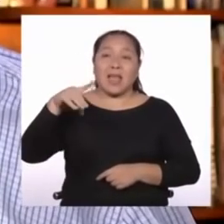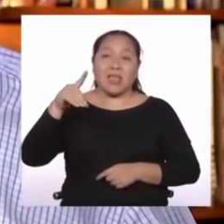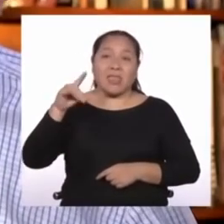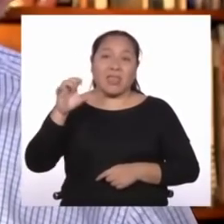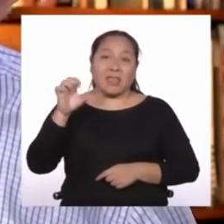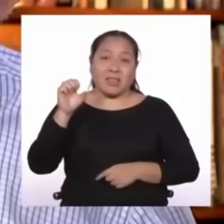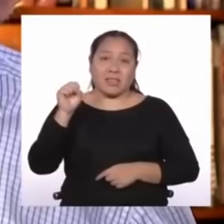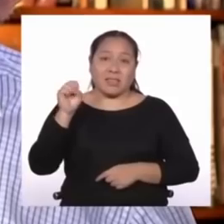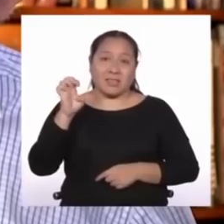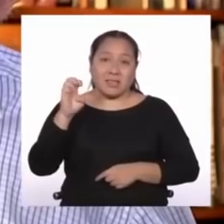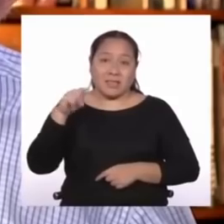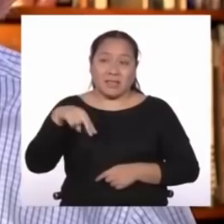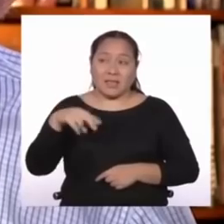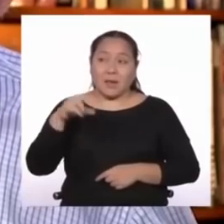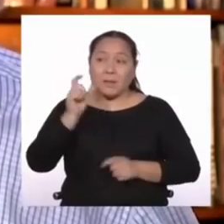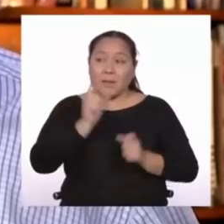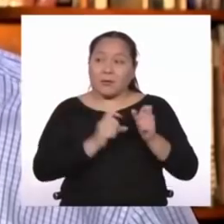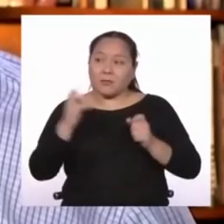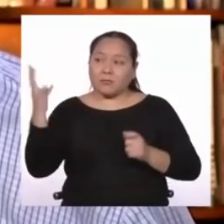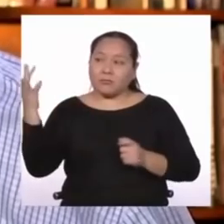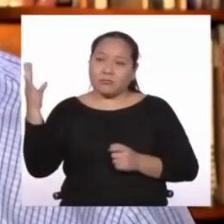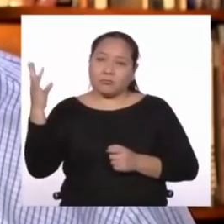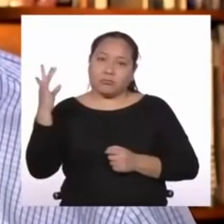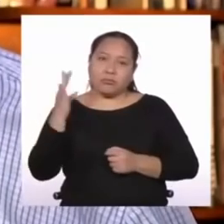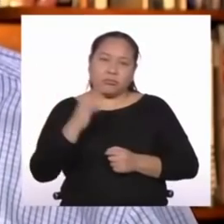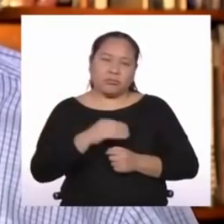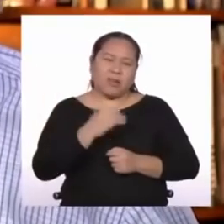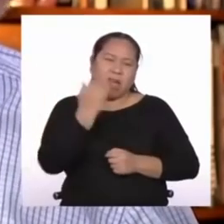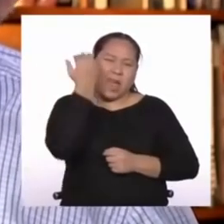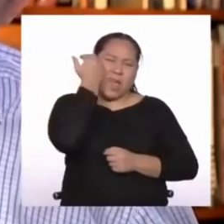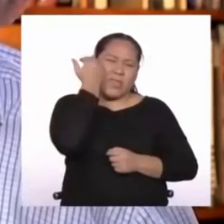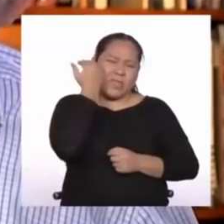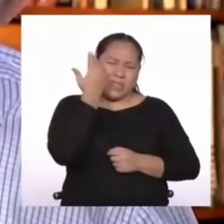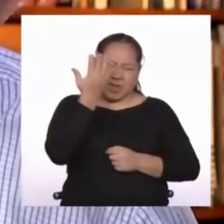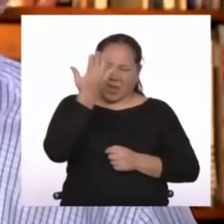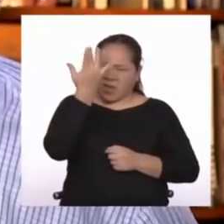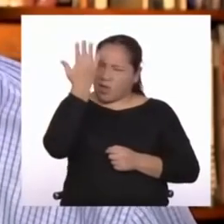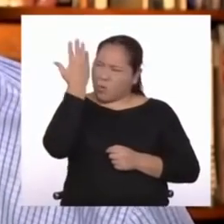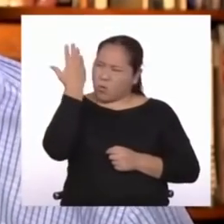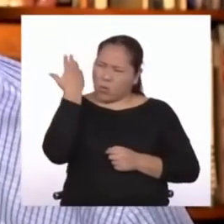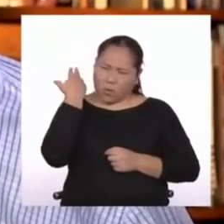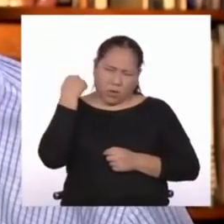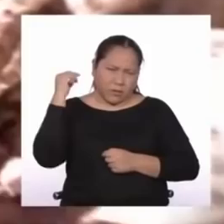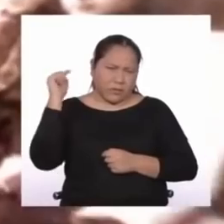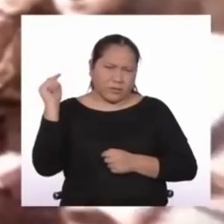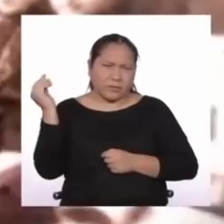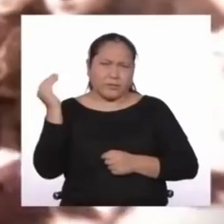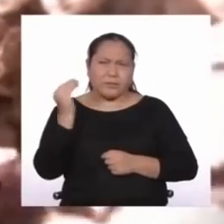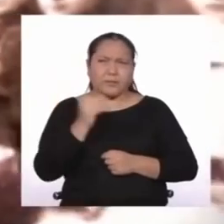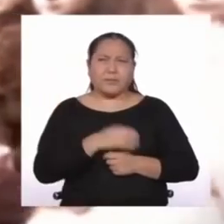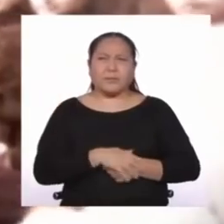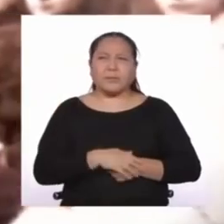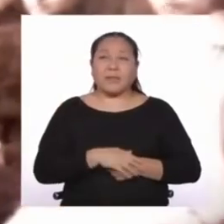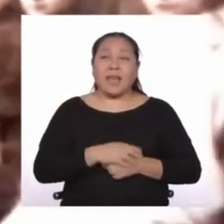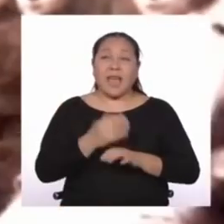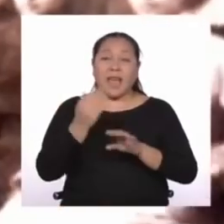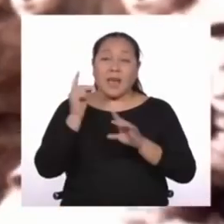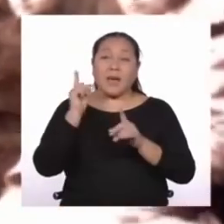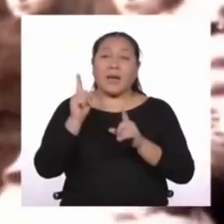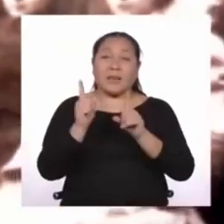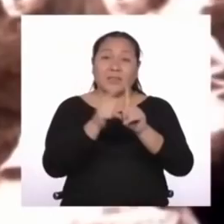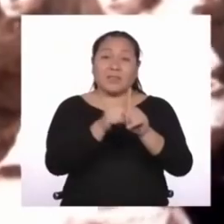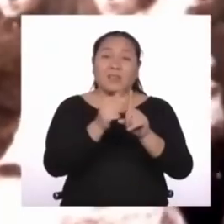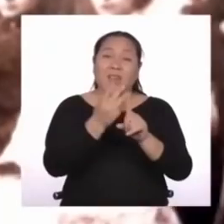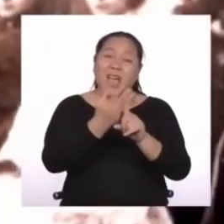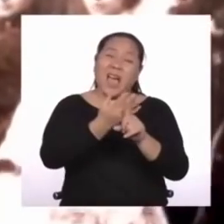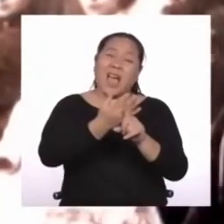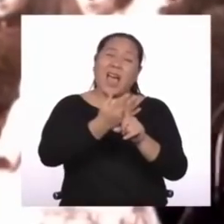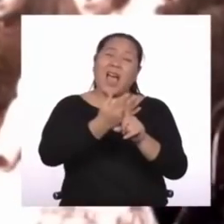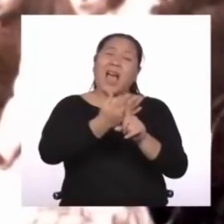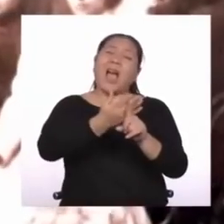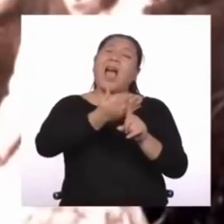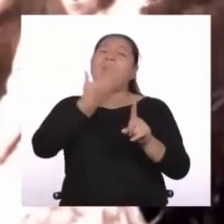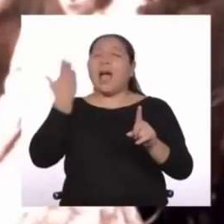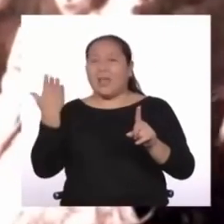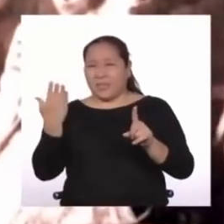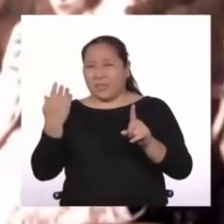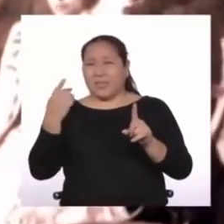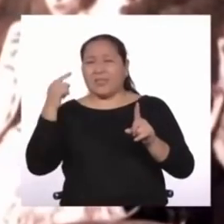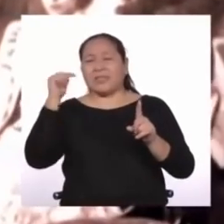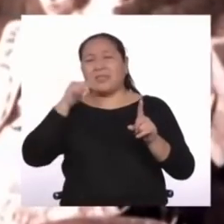inmigración muy antigua, digamos, antecede de alguna manera a la inmigración británica que viene después de la